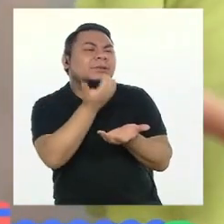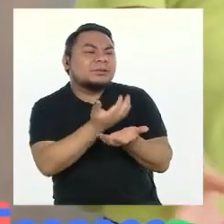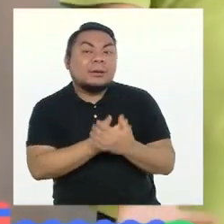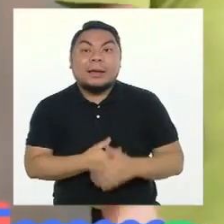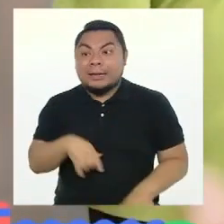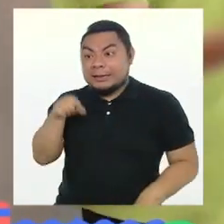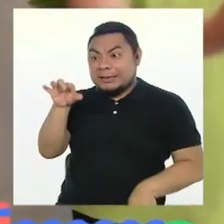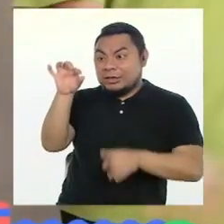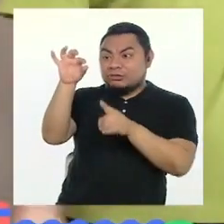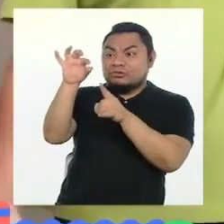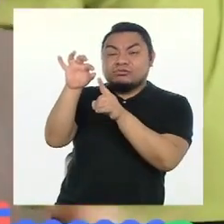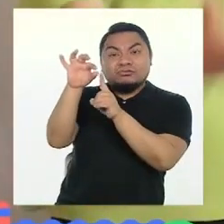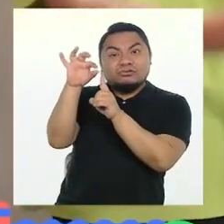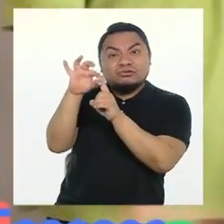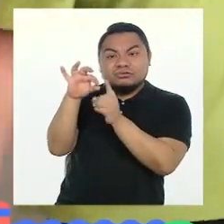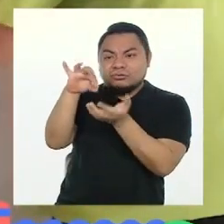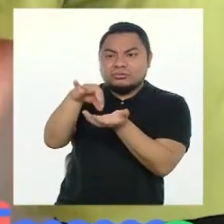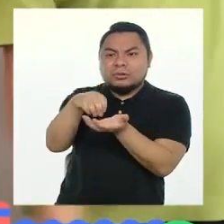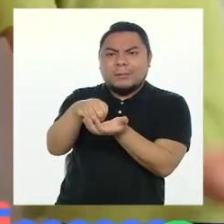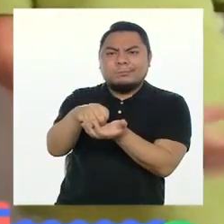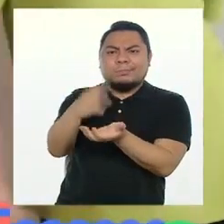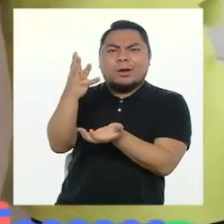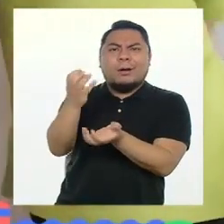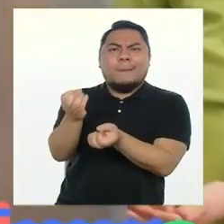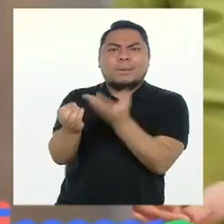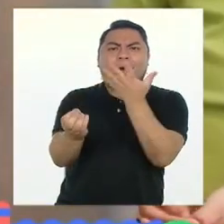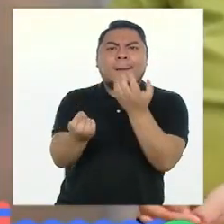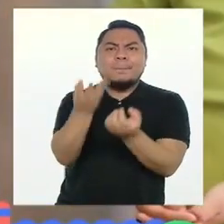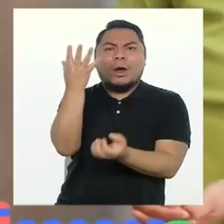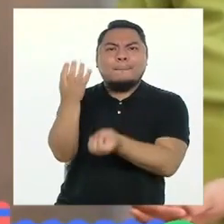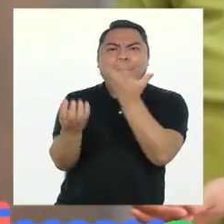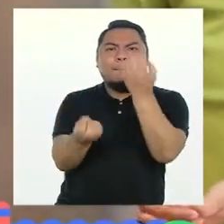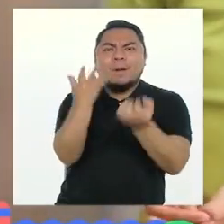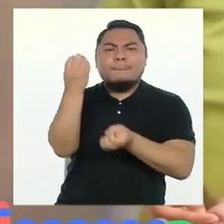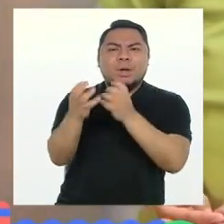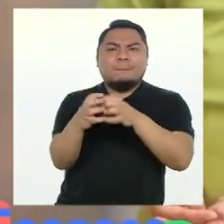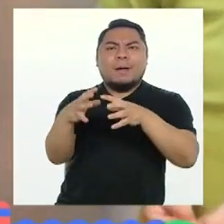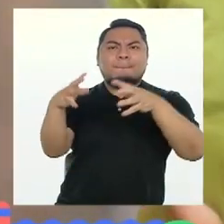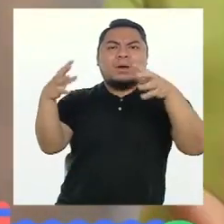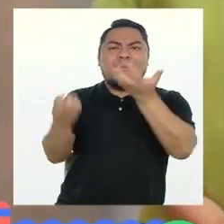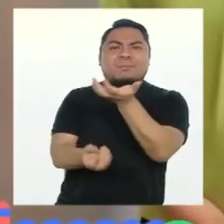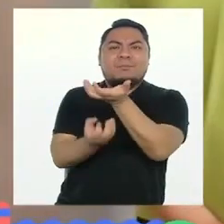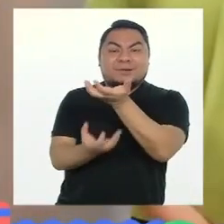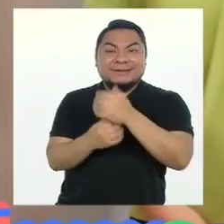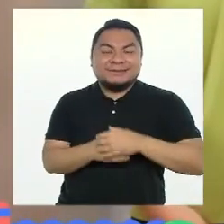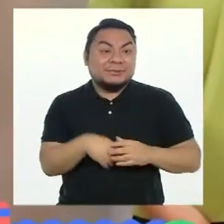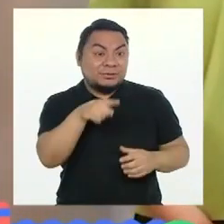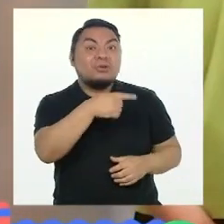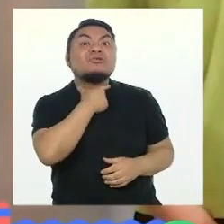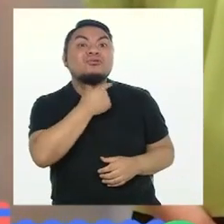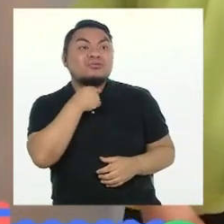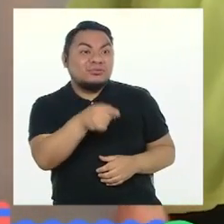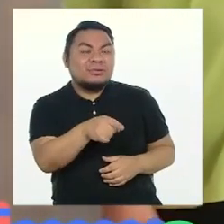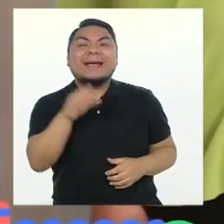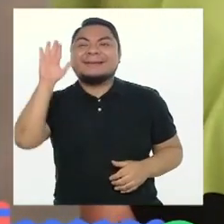El maíz estaba reventándose. ¿A quién le gusta la canchita? A mí.